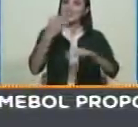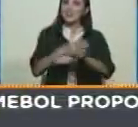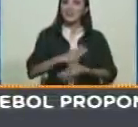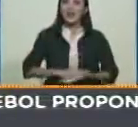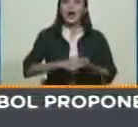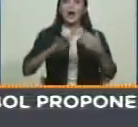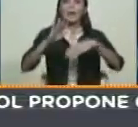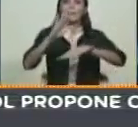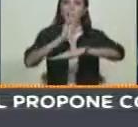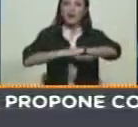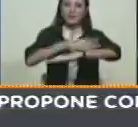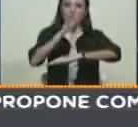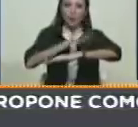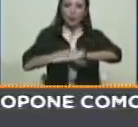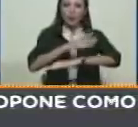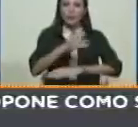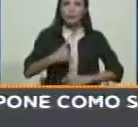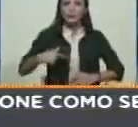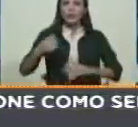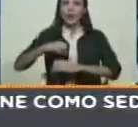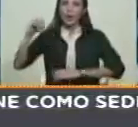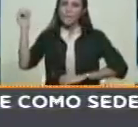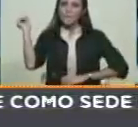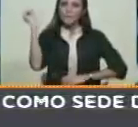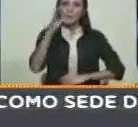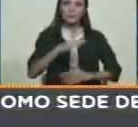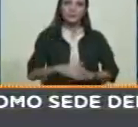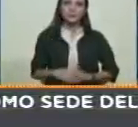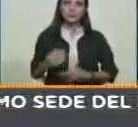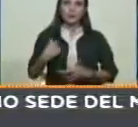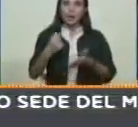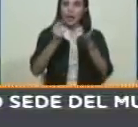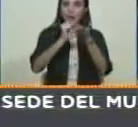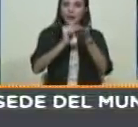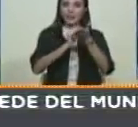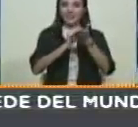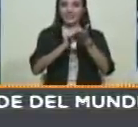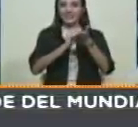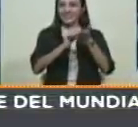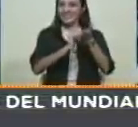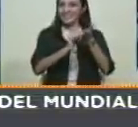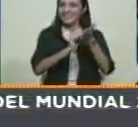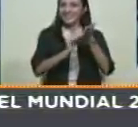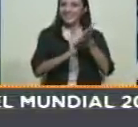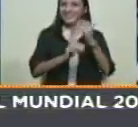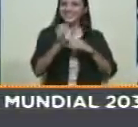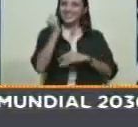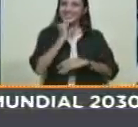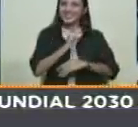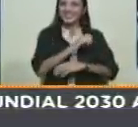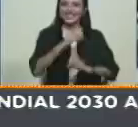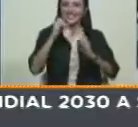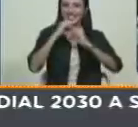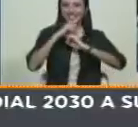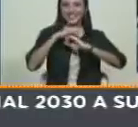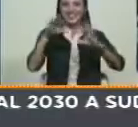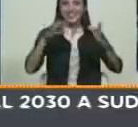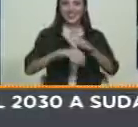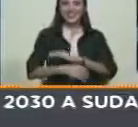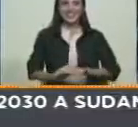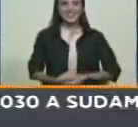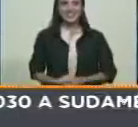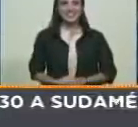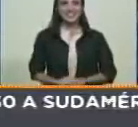y se puso de moda lanzar escribirme en los mangos y me mandaban mensajes así como este en un